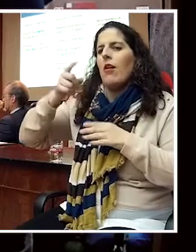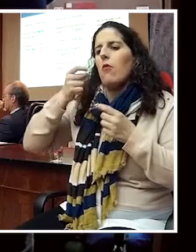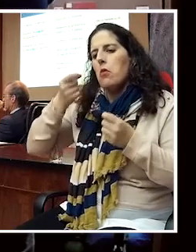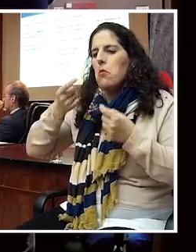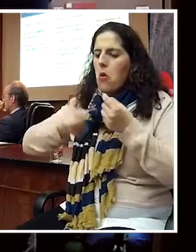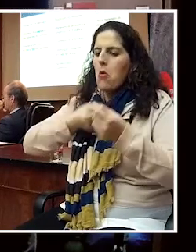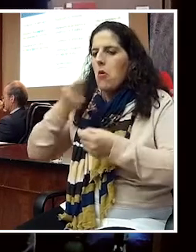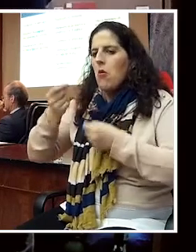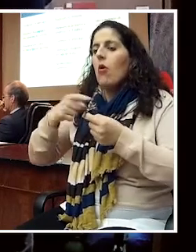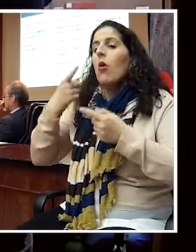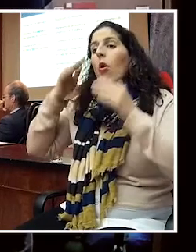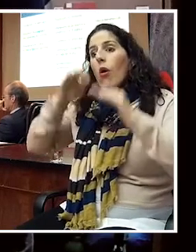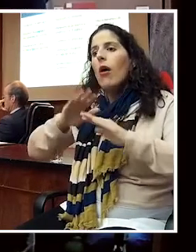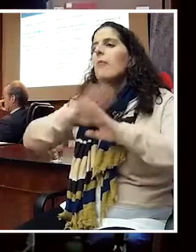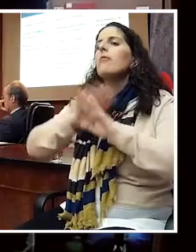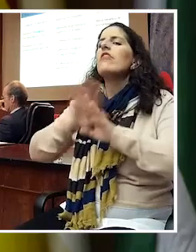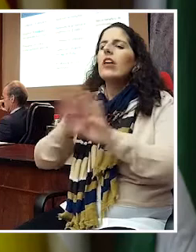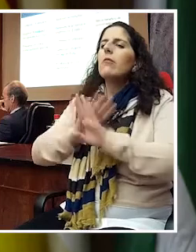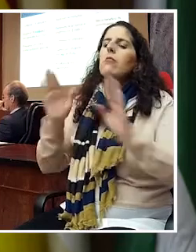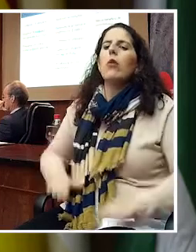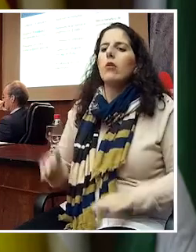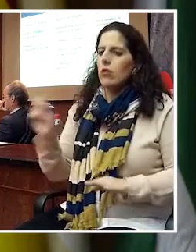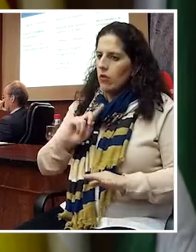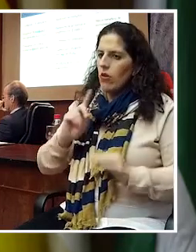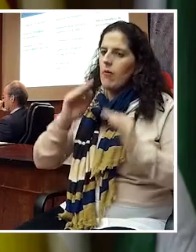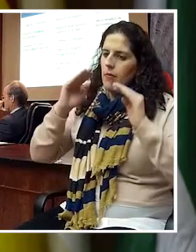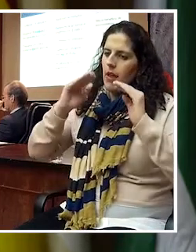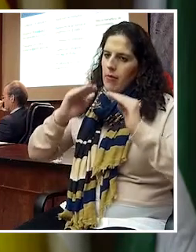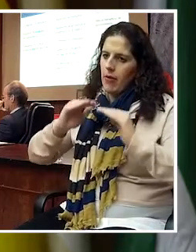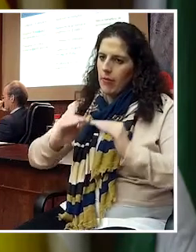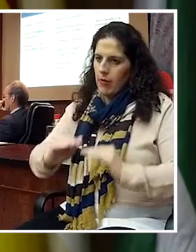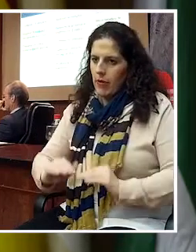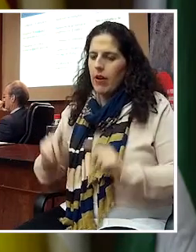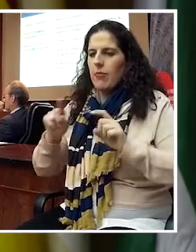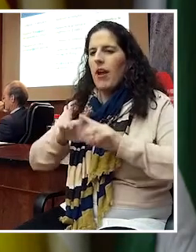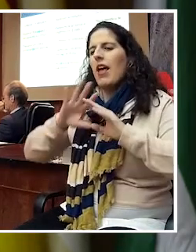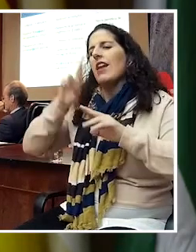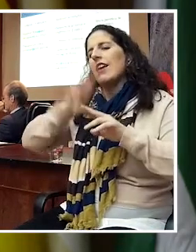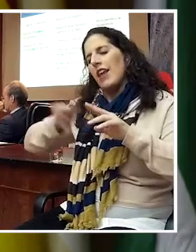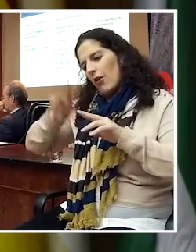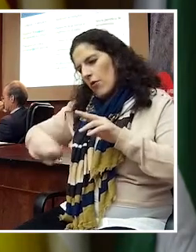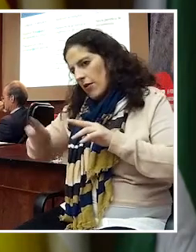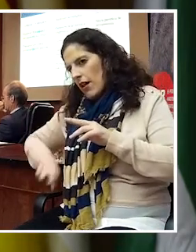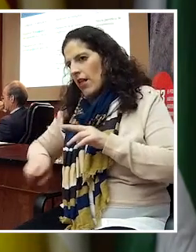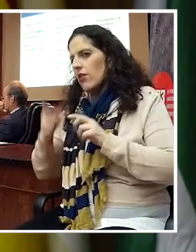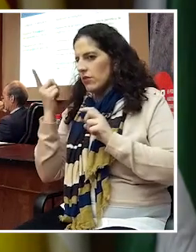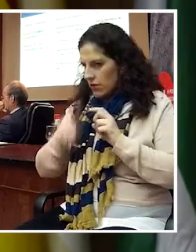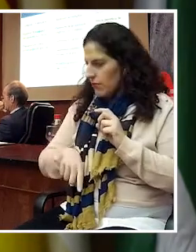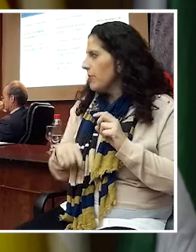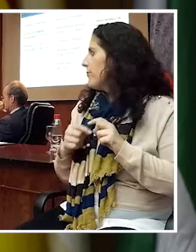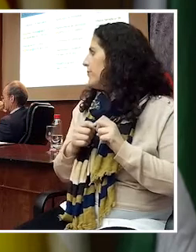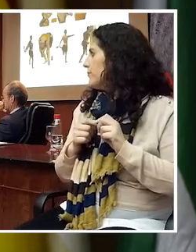último, el enfriamiento, no parar de forma brusca, sino reducir la intensidad de la actividad física y estirar, que es el momento donde mayor beneficios